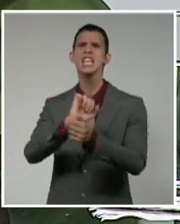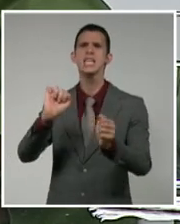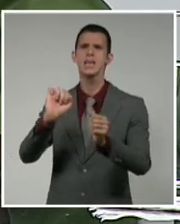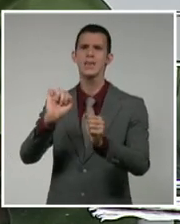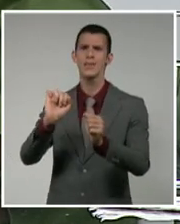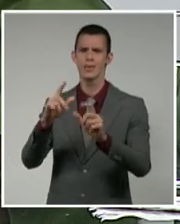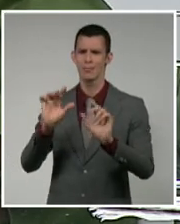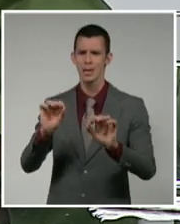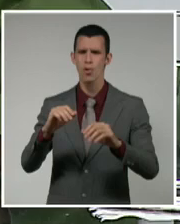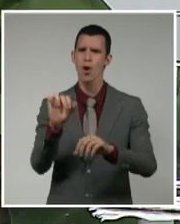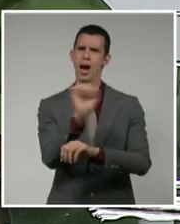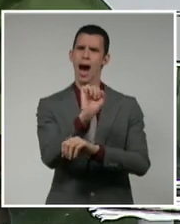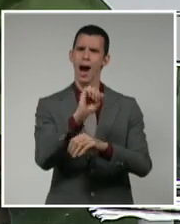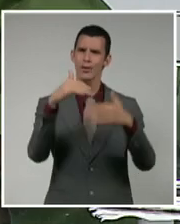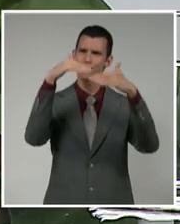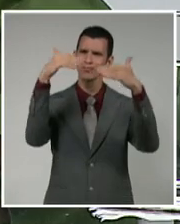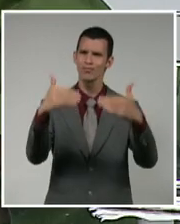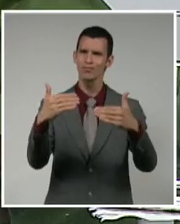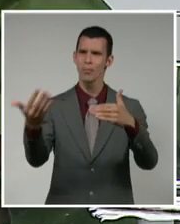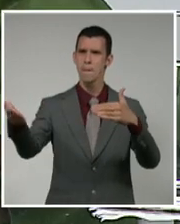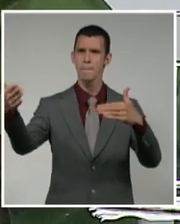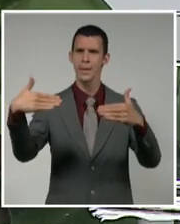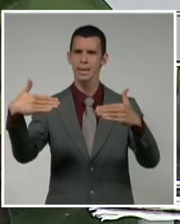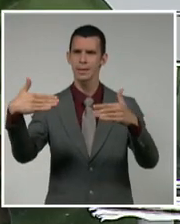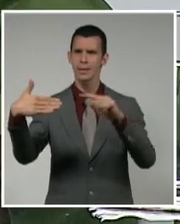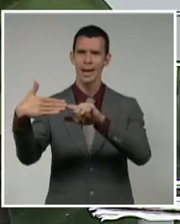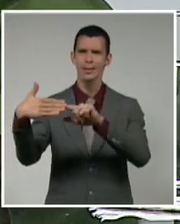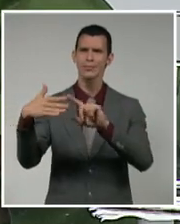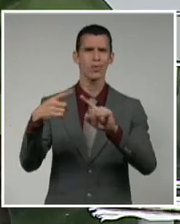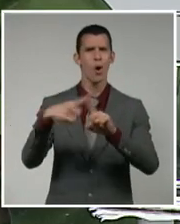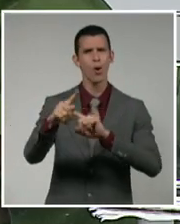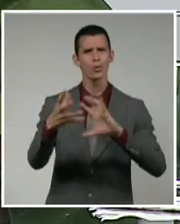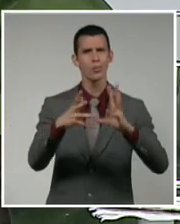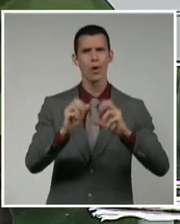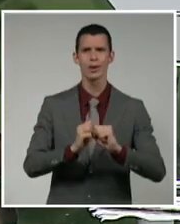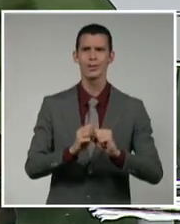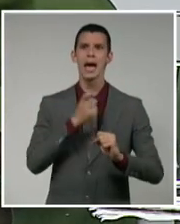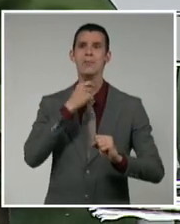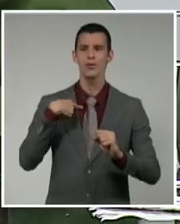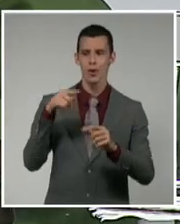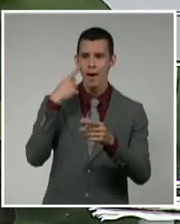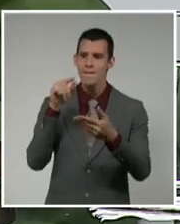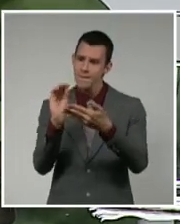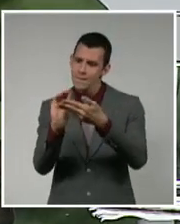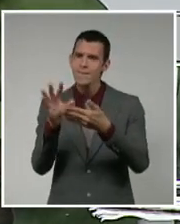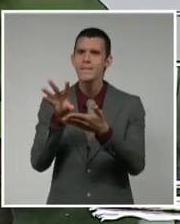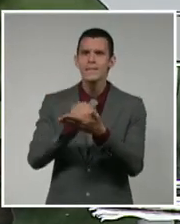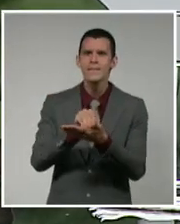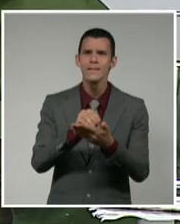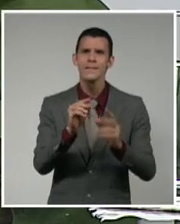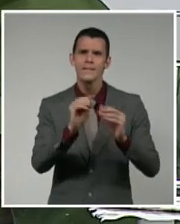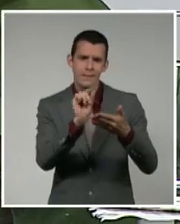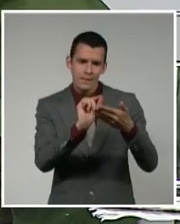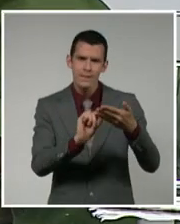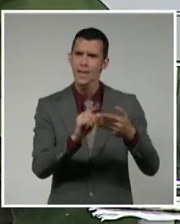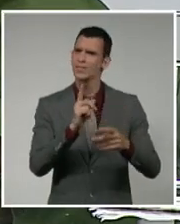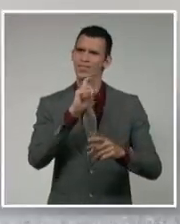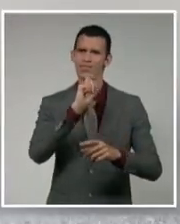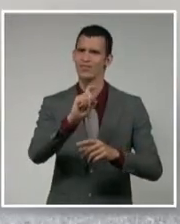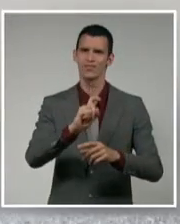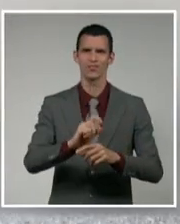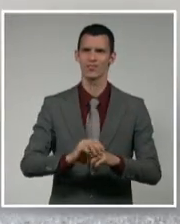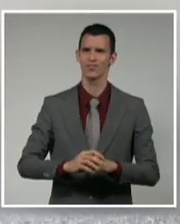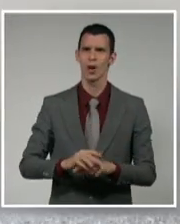se instrumentarán a partir del 1 de septiembre y tendrán un nuevo modelo de circulación de vía